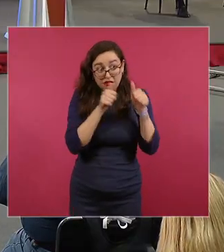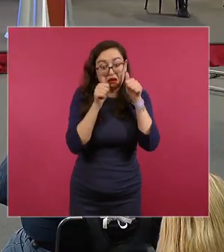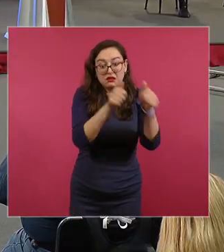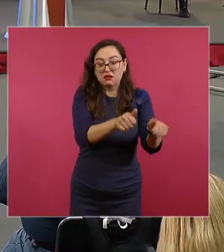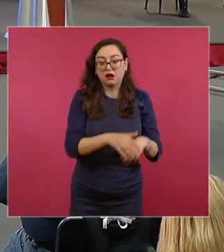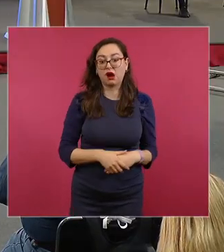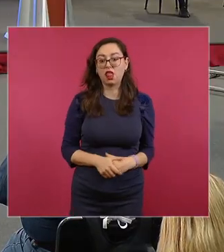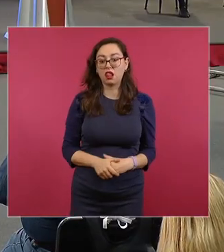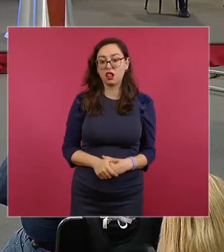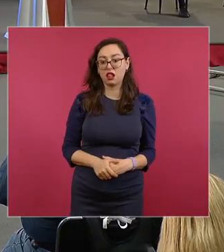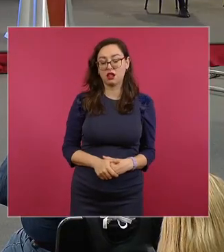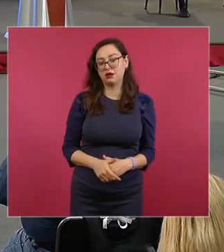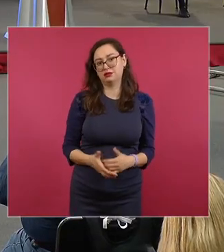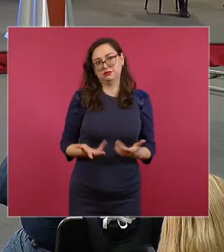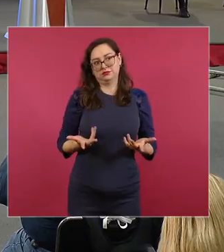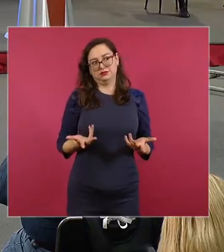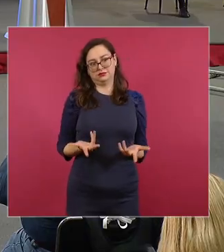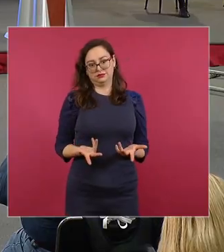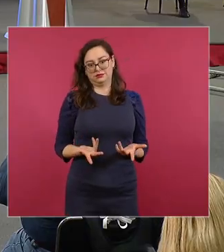el principal problema